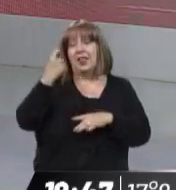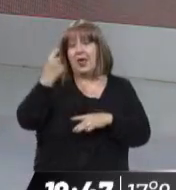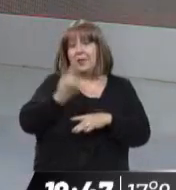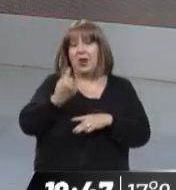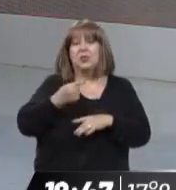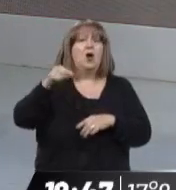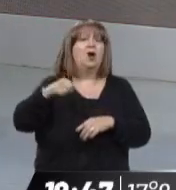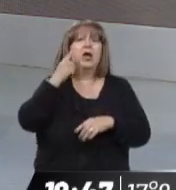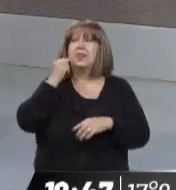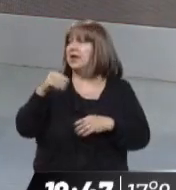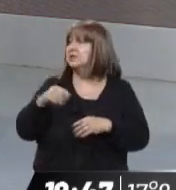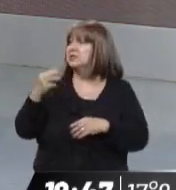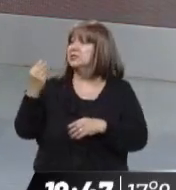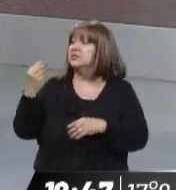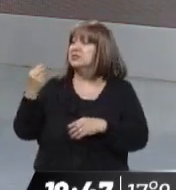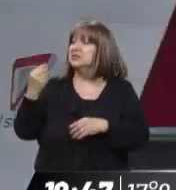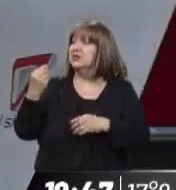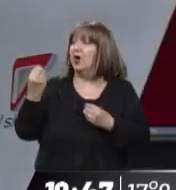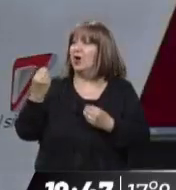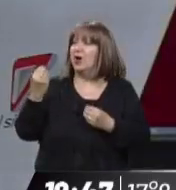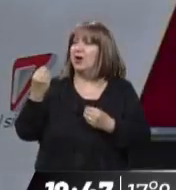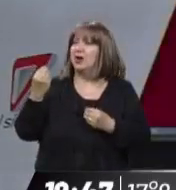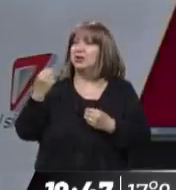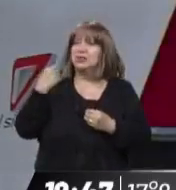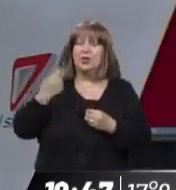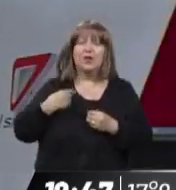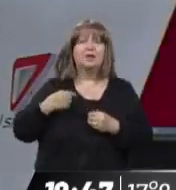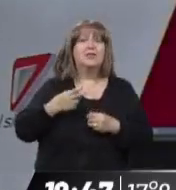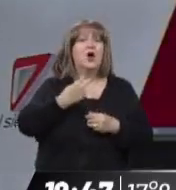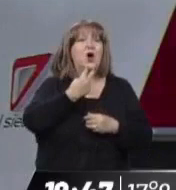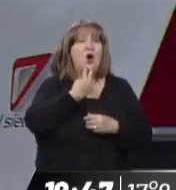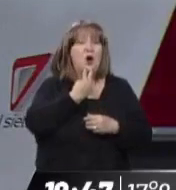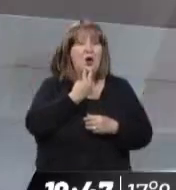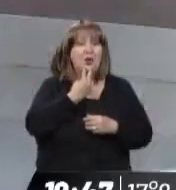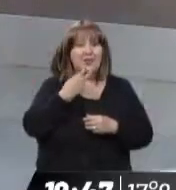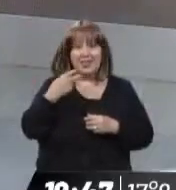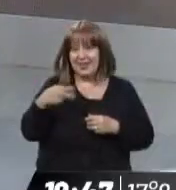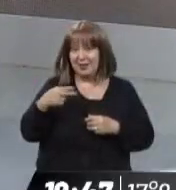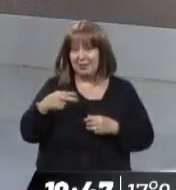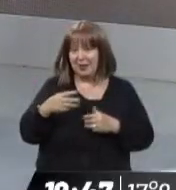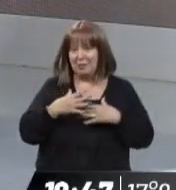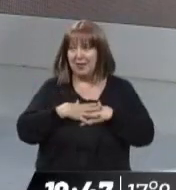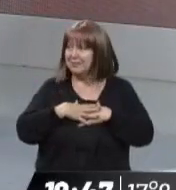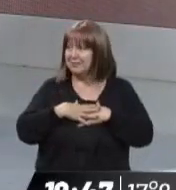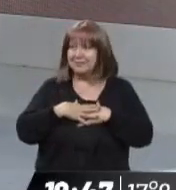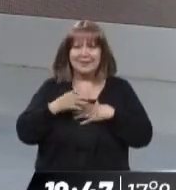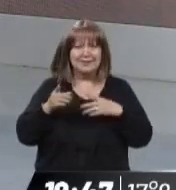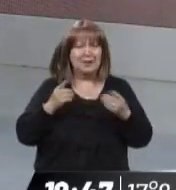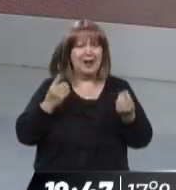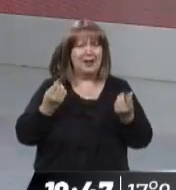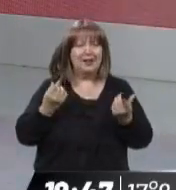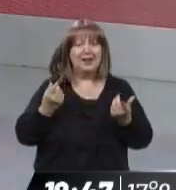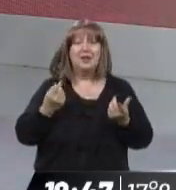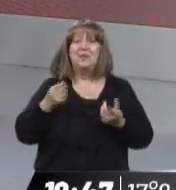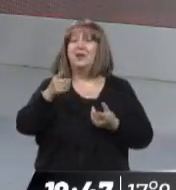Final, ¿qué día es hoy, Sofi? 11 de noviembre. Me dan ganas de bailar. Pablo, no, pero, ¿vos aprobaste